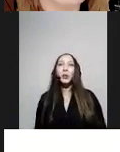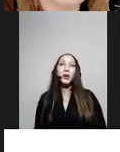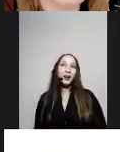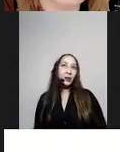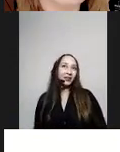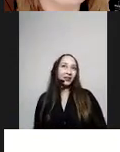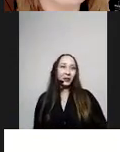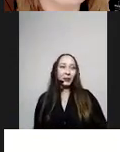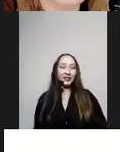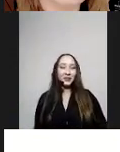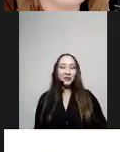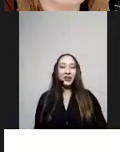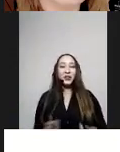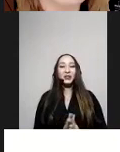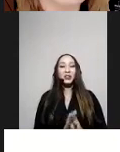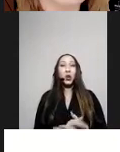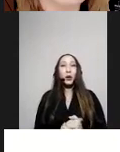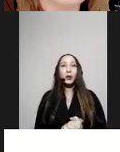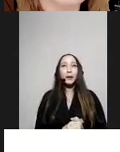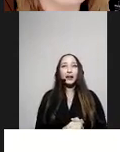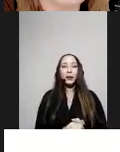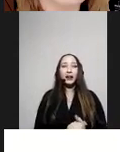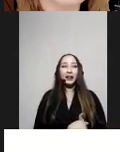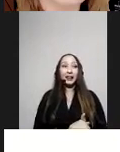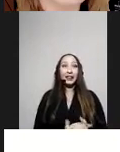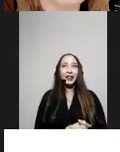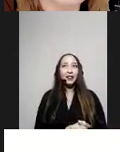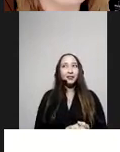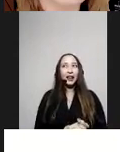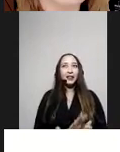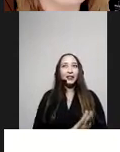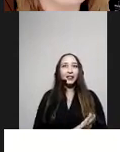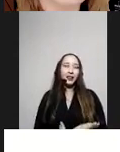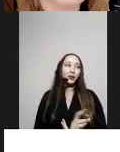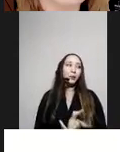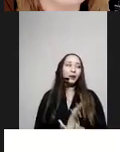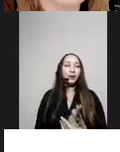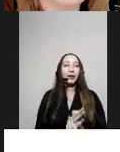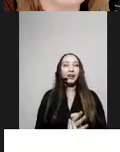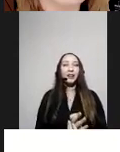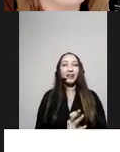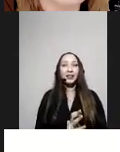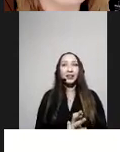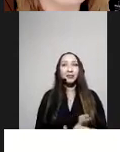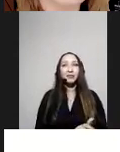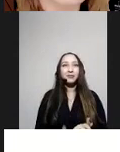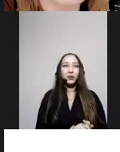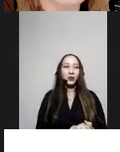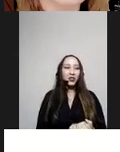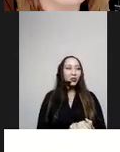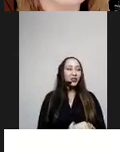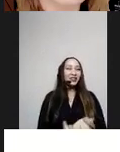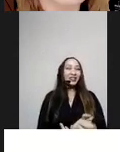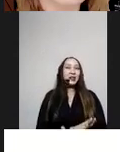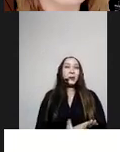no me voy a dar cuenta cuando pasa. No sé si todos vieron la película Click de Adam Sandler, es una película ya que tiene ya sus